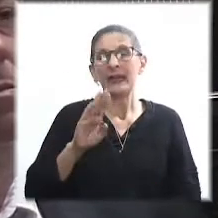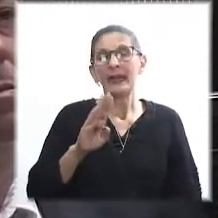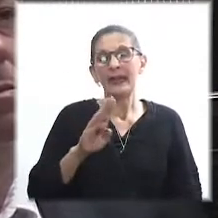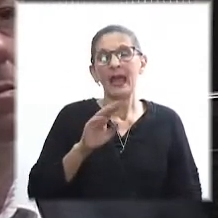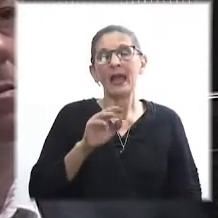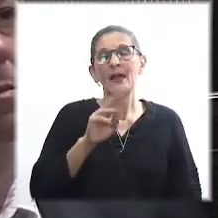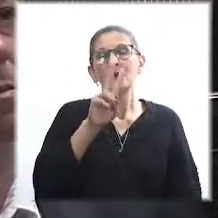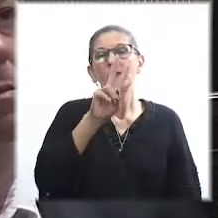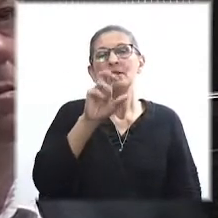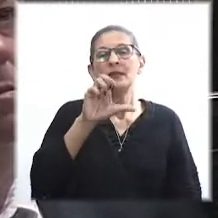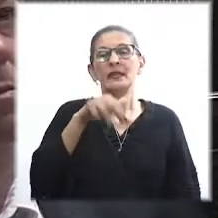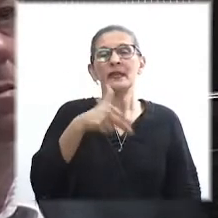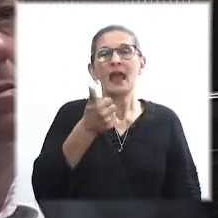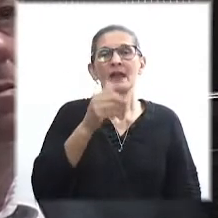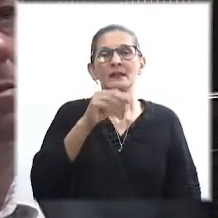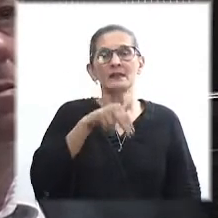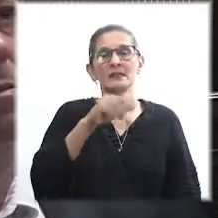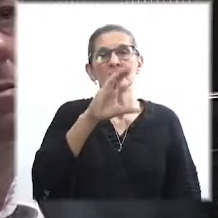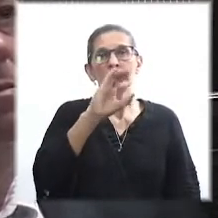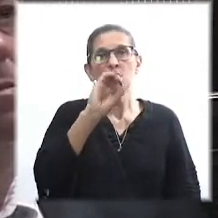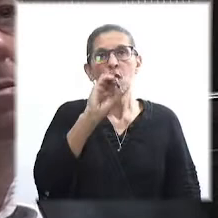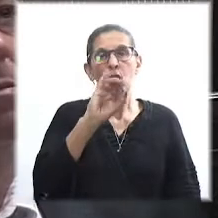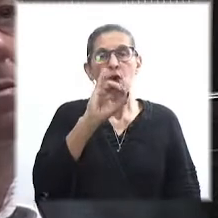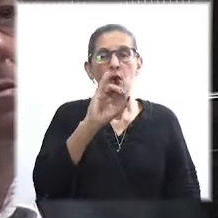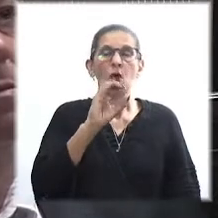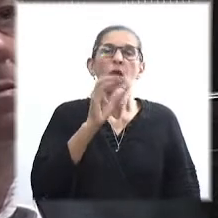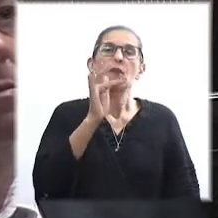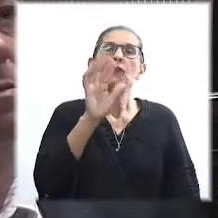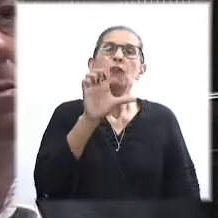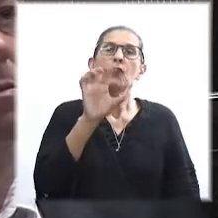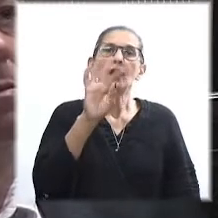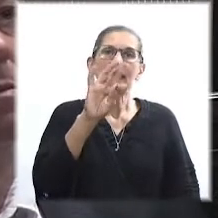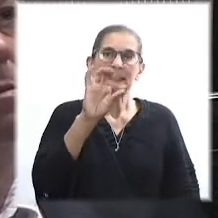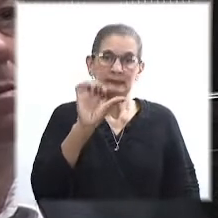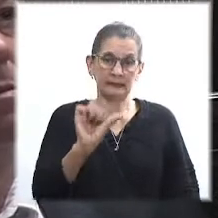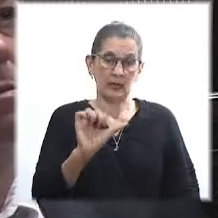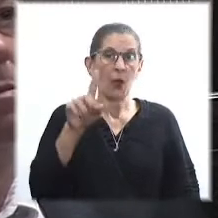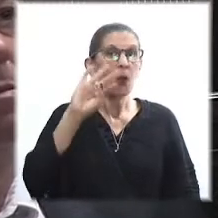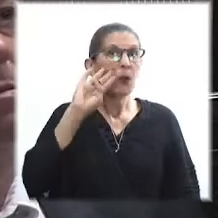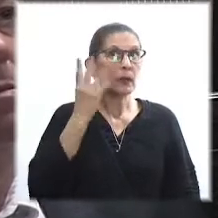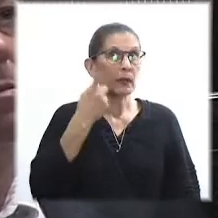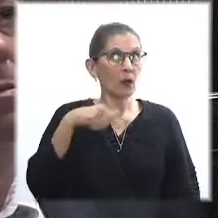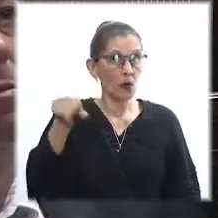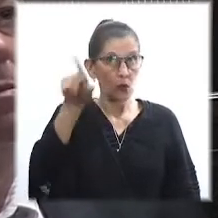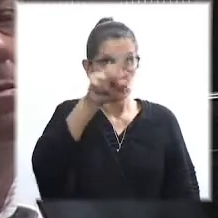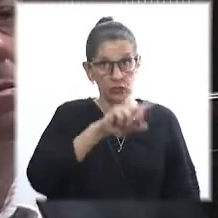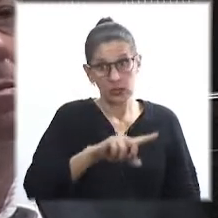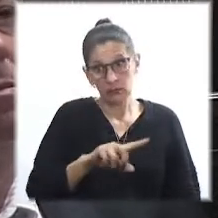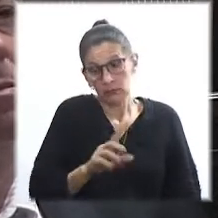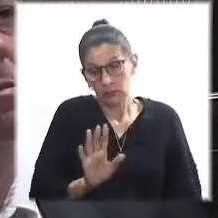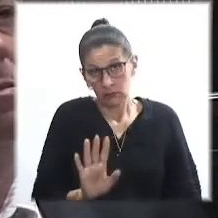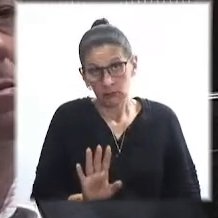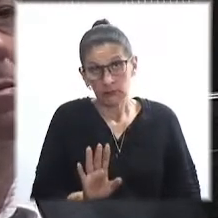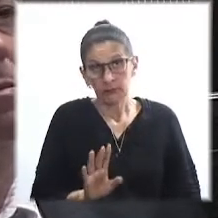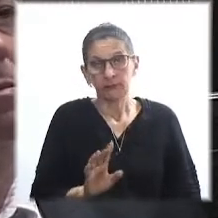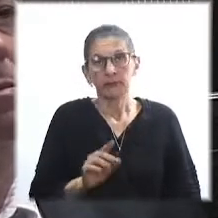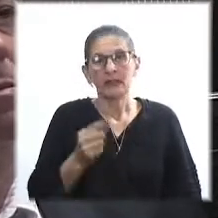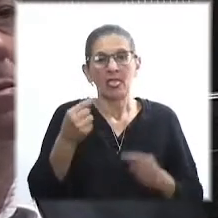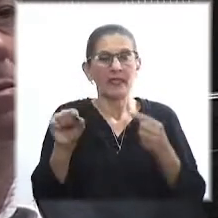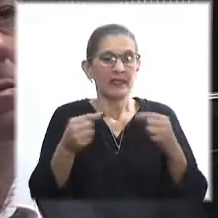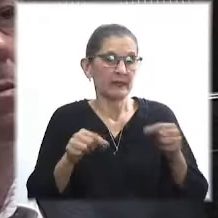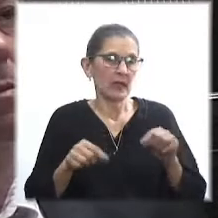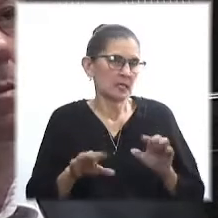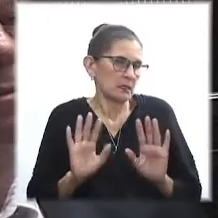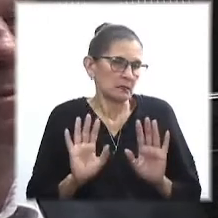Flores. Y todos los que conocemos el sitio de Paysandú, sin entrar en detalles, sabemos